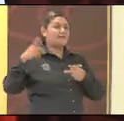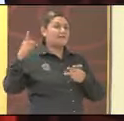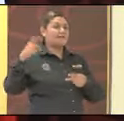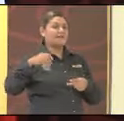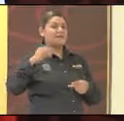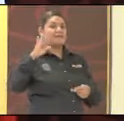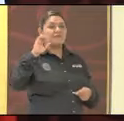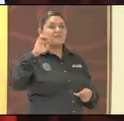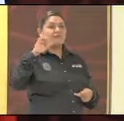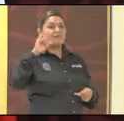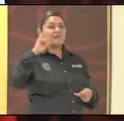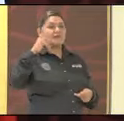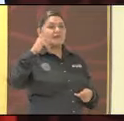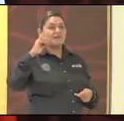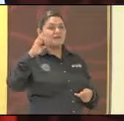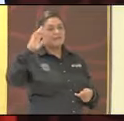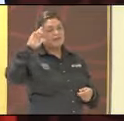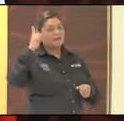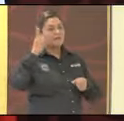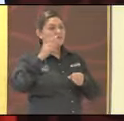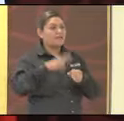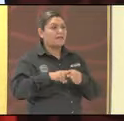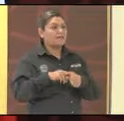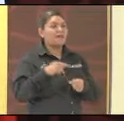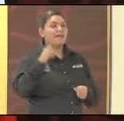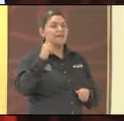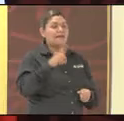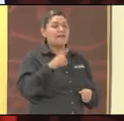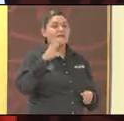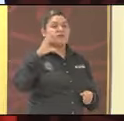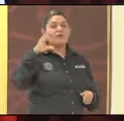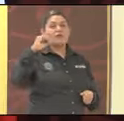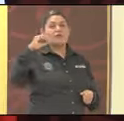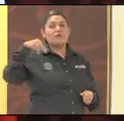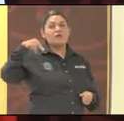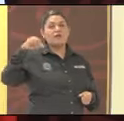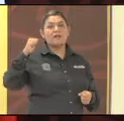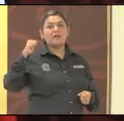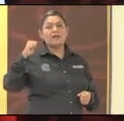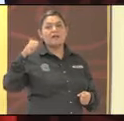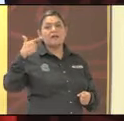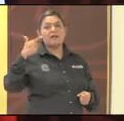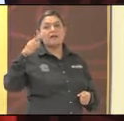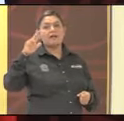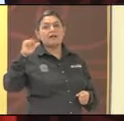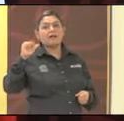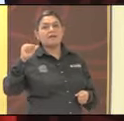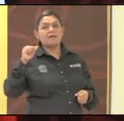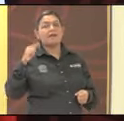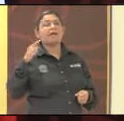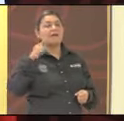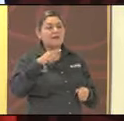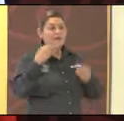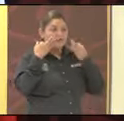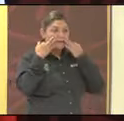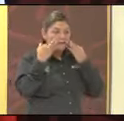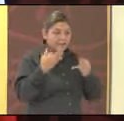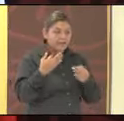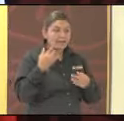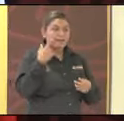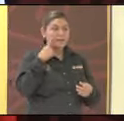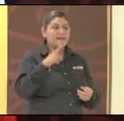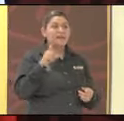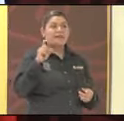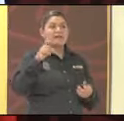Chivo Vega, director general del organismo Cuenca Golfo de Conagua. También a Omar, que está al pendiente ahí